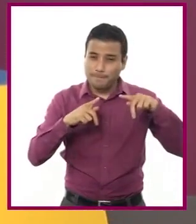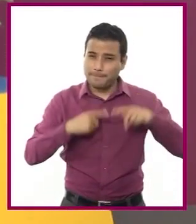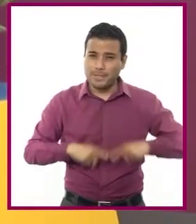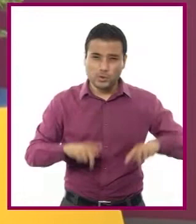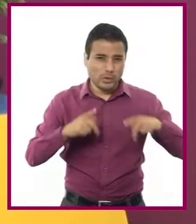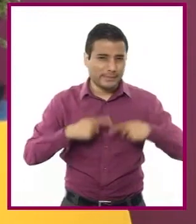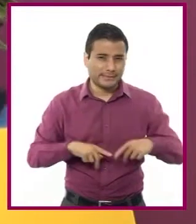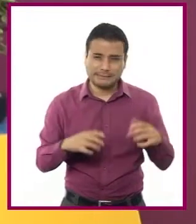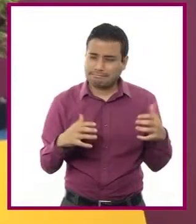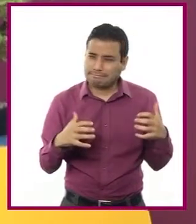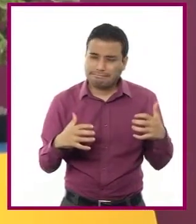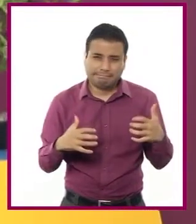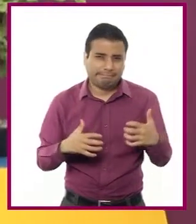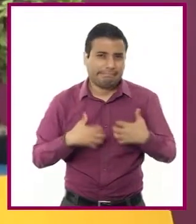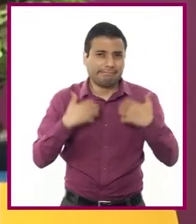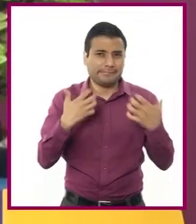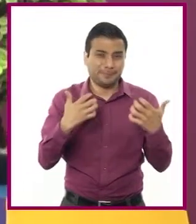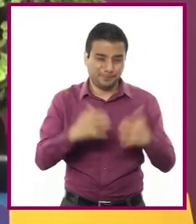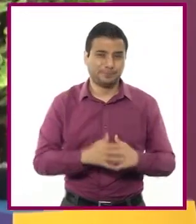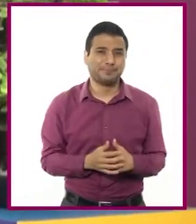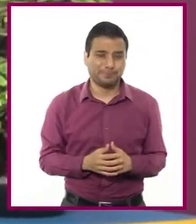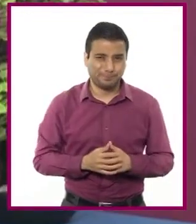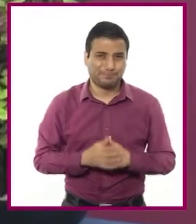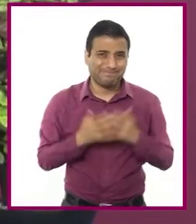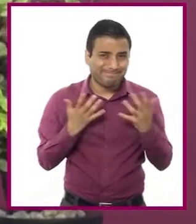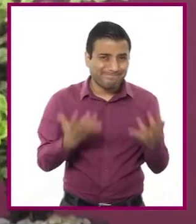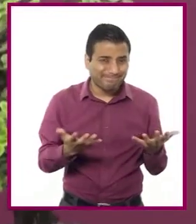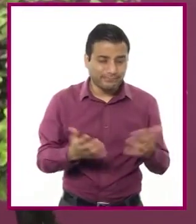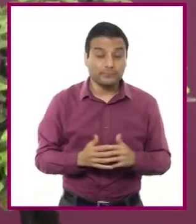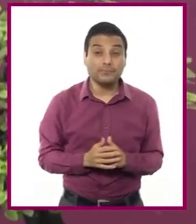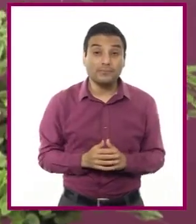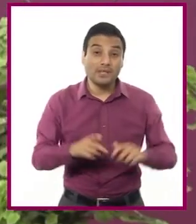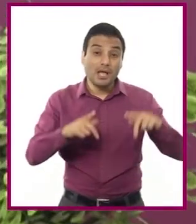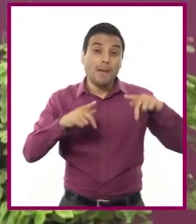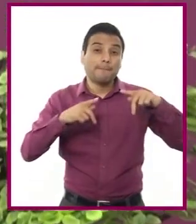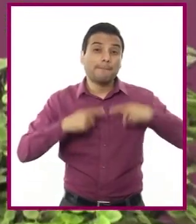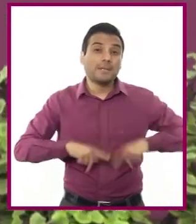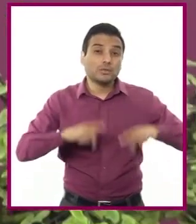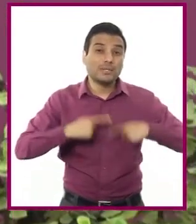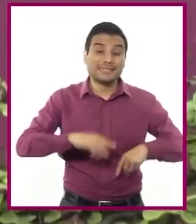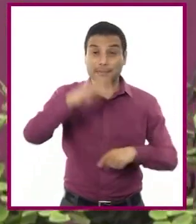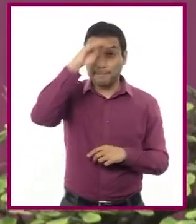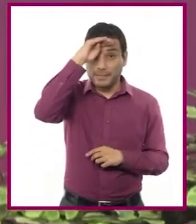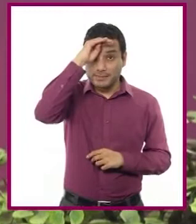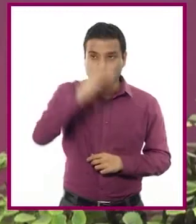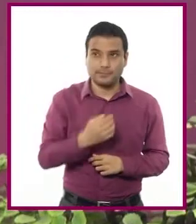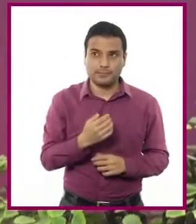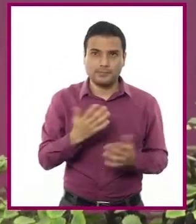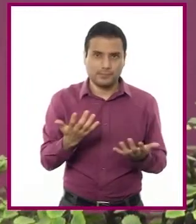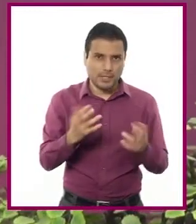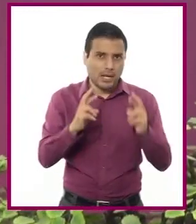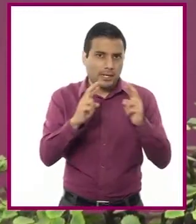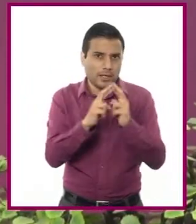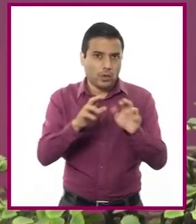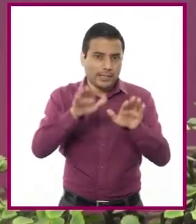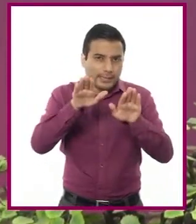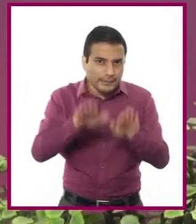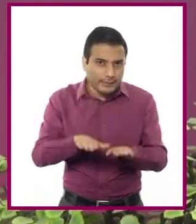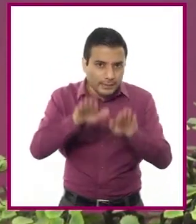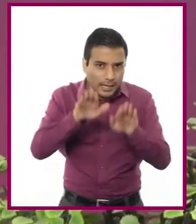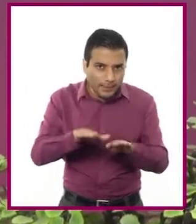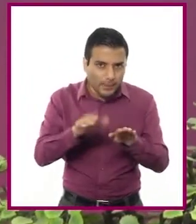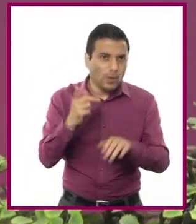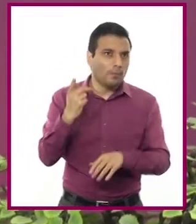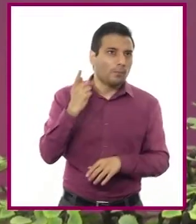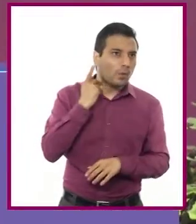socialistas como de islamistas, es decir, de personas que consideran que el Islam debe regir tanto la vida política como lo